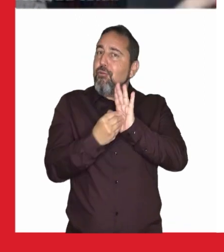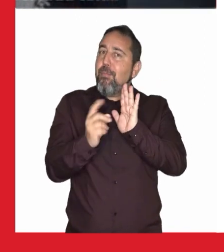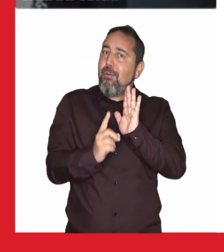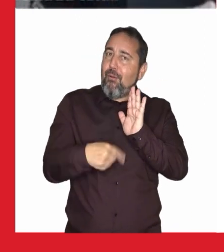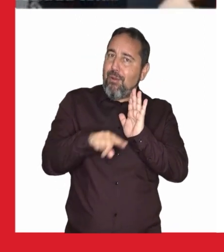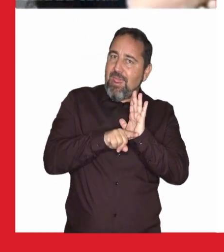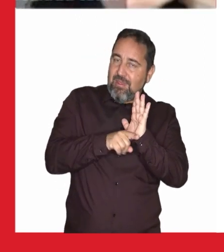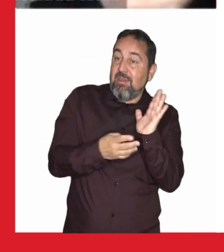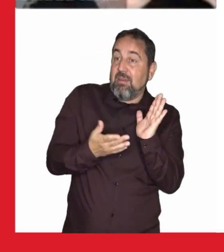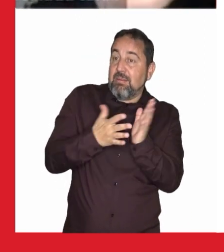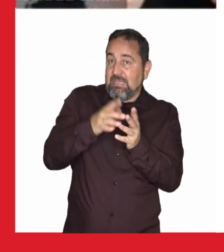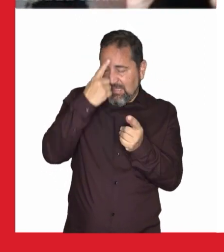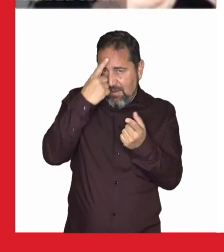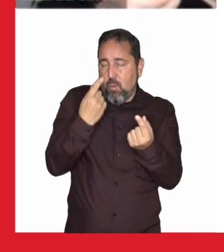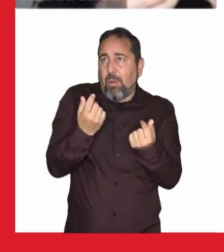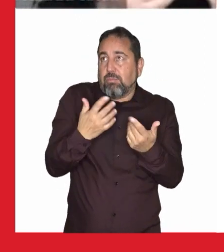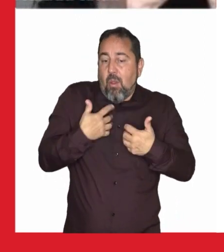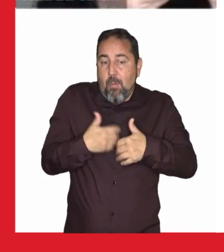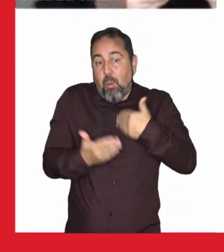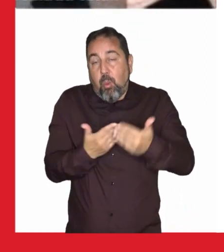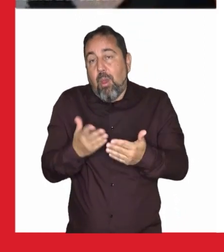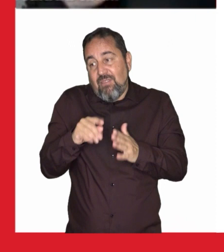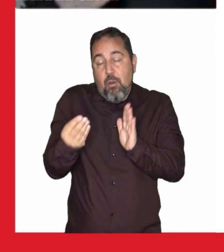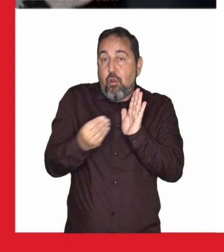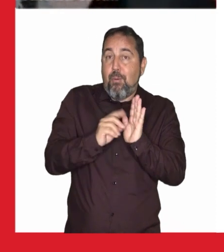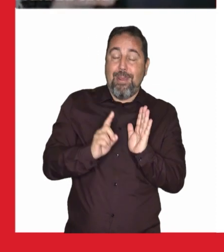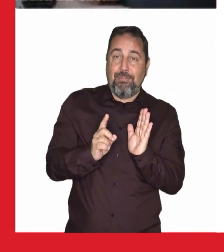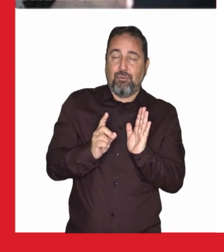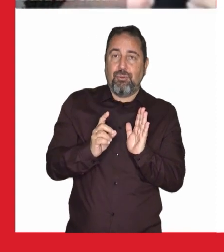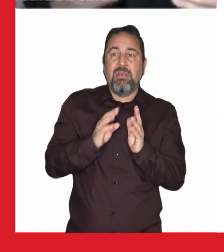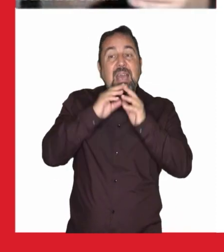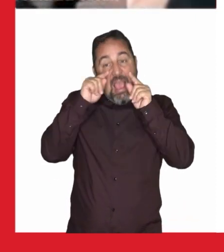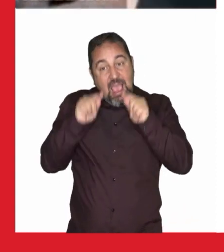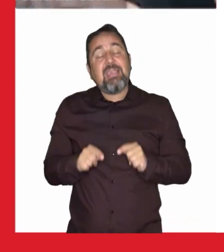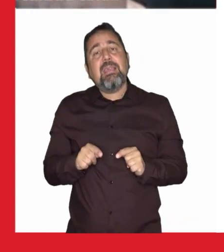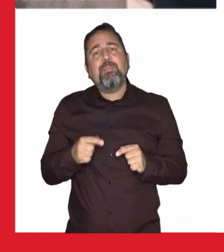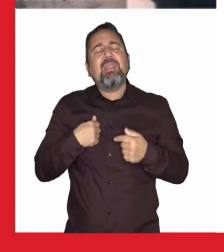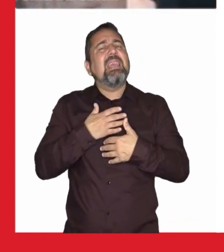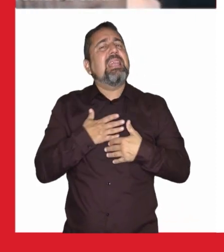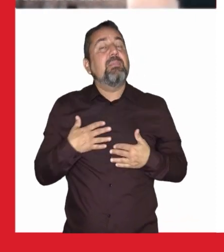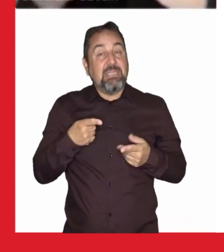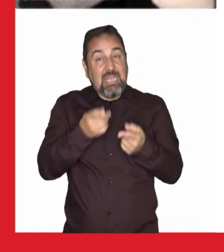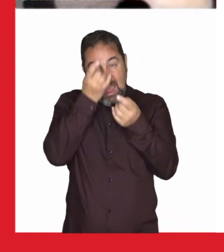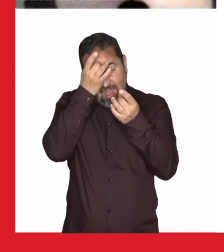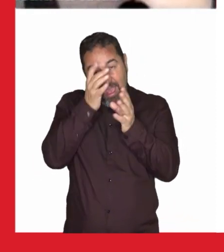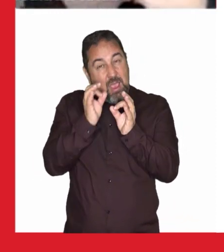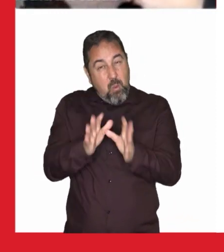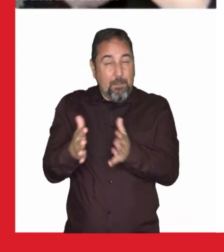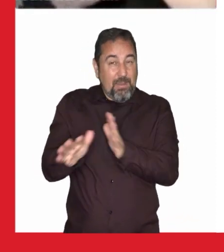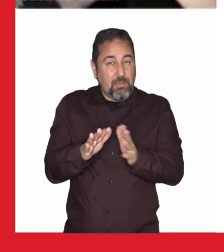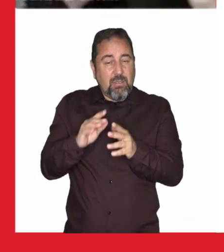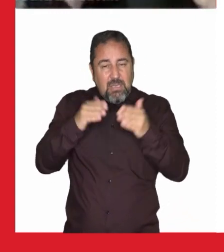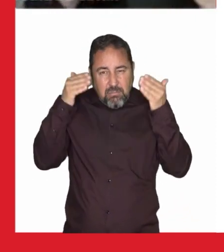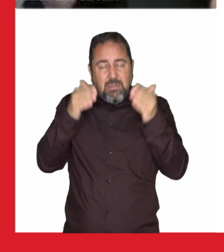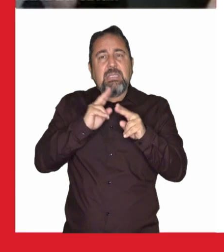no lo llevamos a nuestra contabilidad o a nuestros números para realmente saber cuánto nos cuesta producir y en base a eso vender. Pues aquí